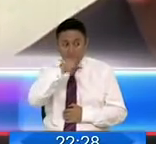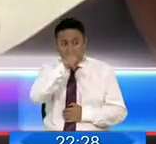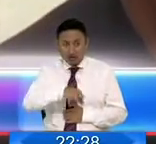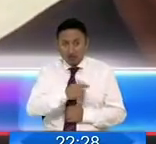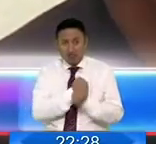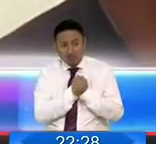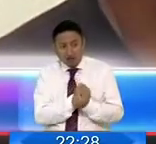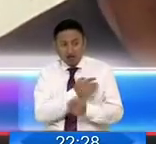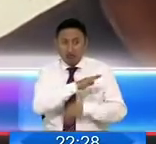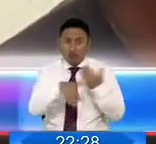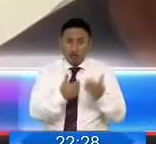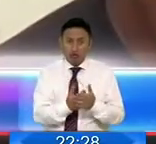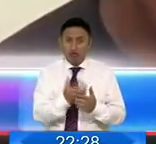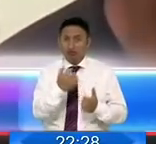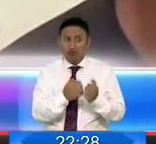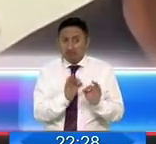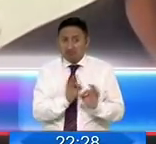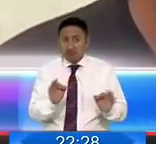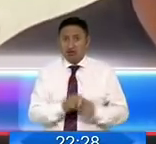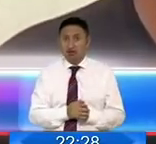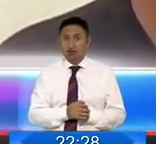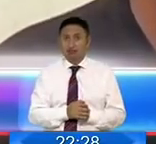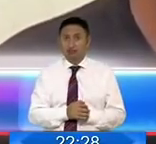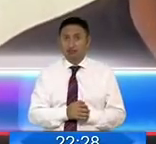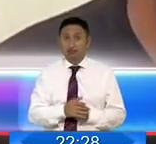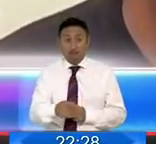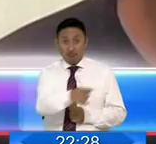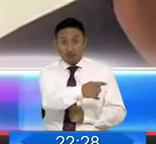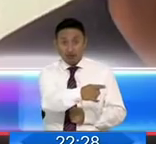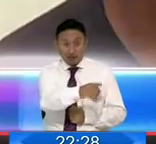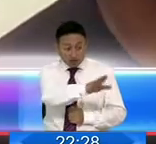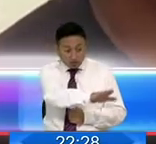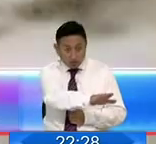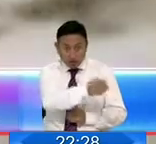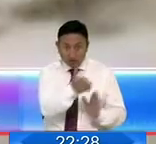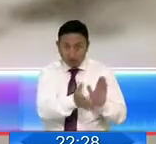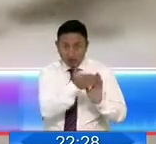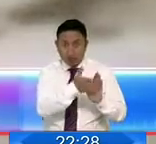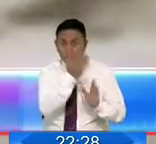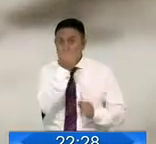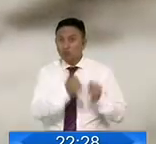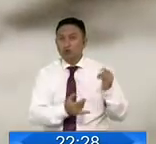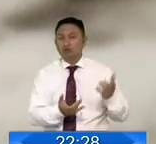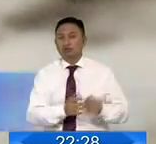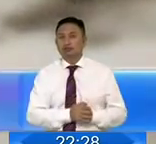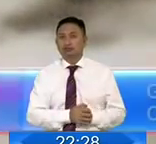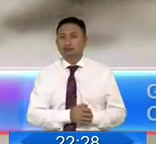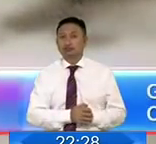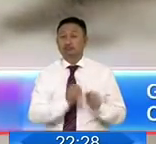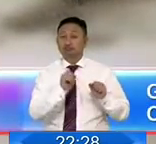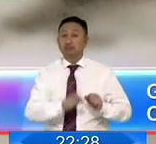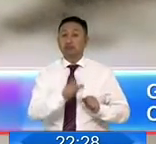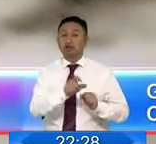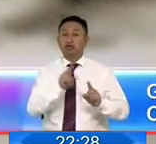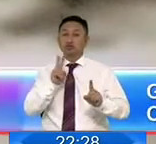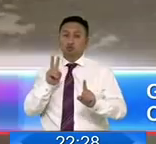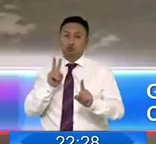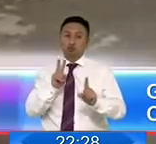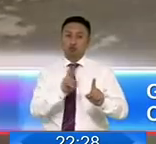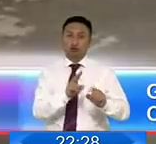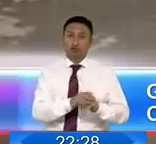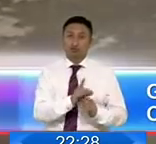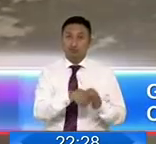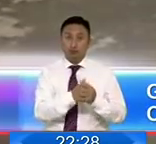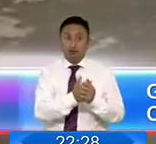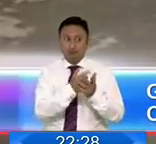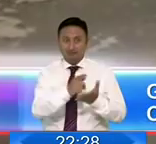la sorpresa que se dio. Ahí está el último trabajo que hizo, ese murito que se ve ahí. Supuestamente lo seguían. Los asesinos aprovecharon que se sentó